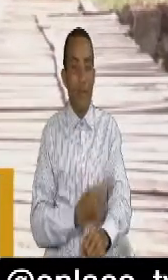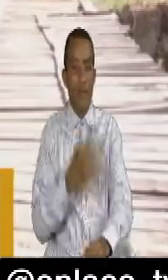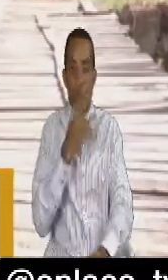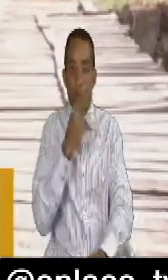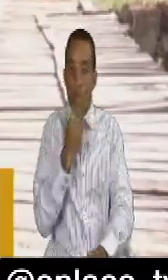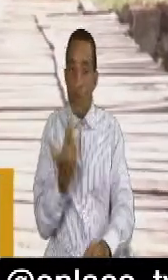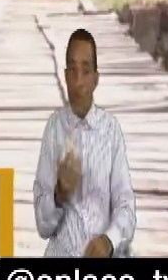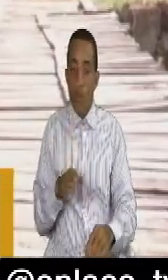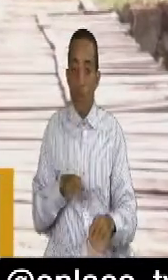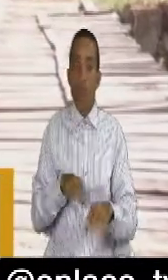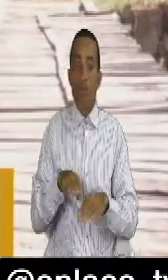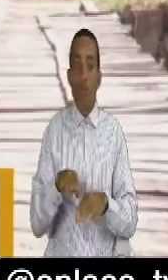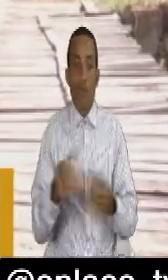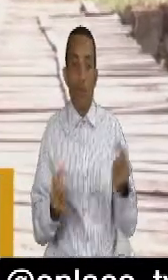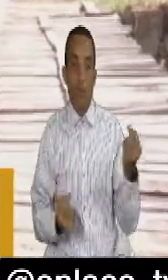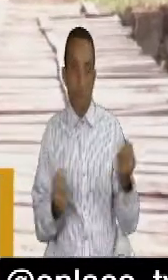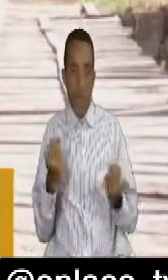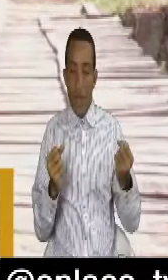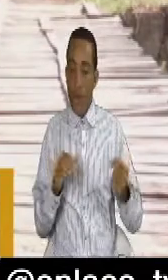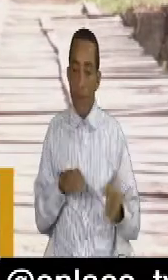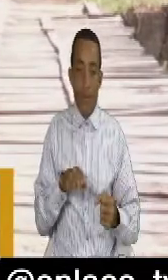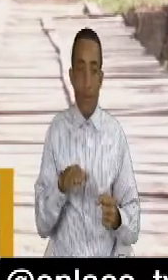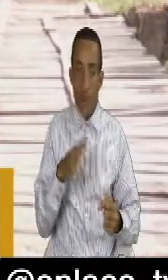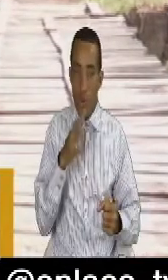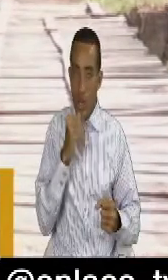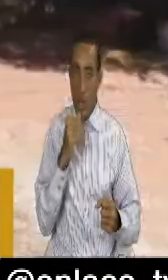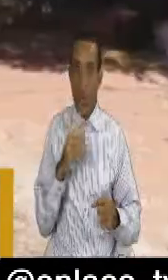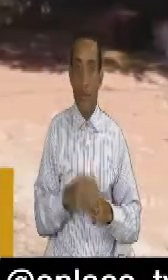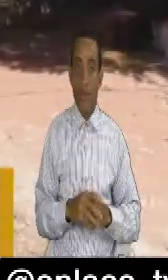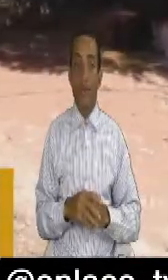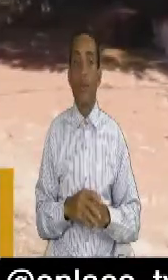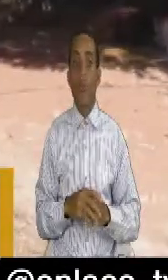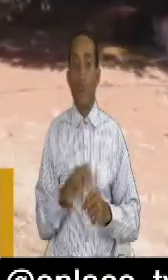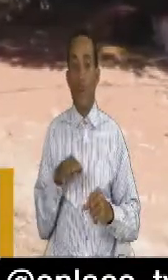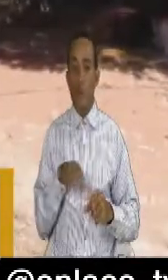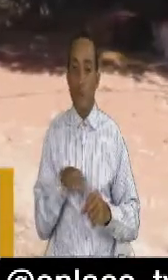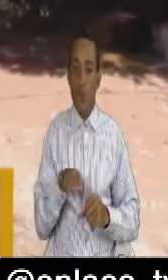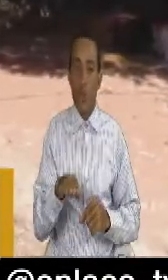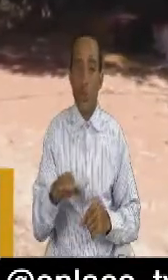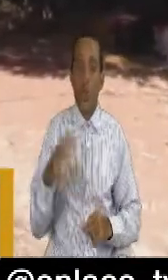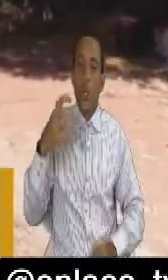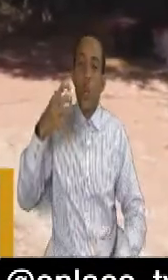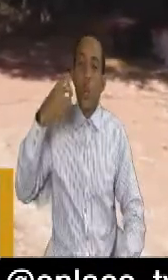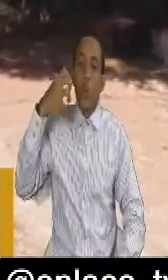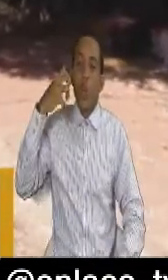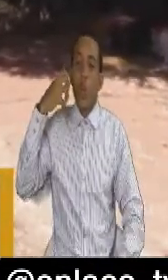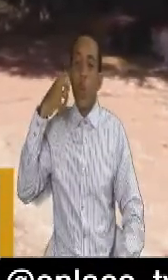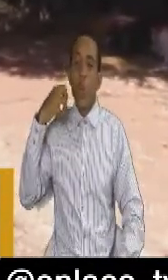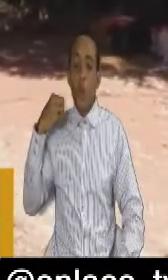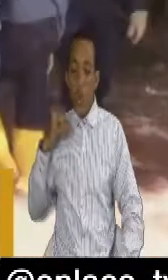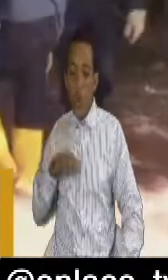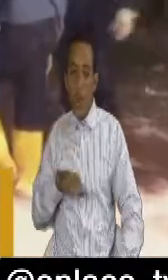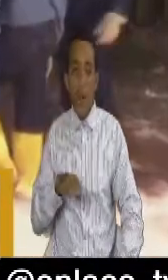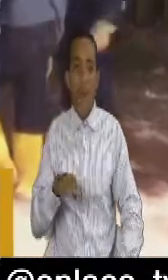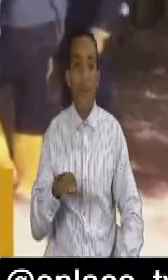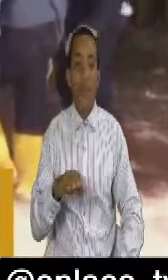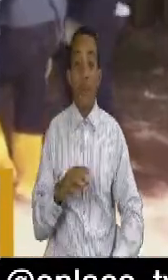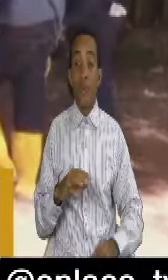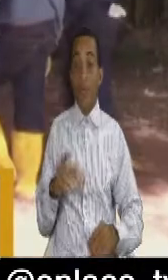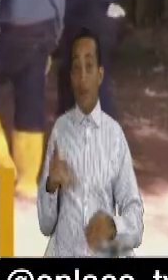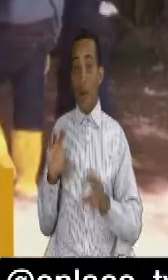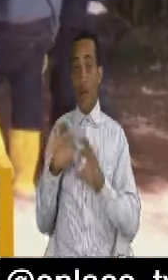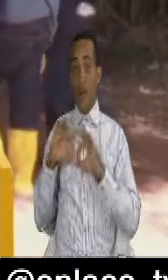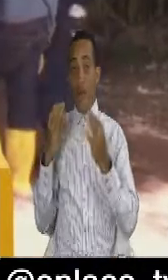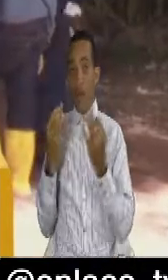capacidad para poder pasar los vehículos que debían de pasar, pero de igual manera esta es una carretera que es muy antigua. El proyecto beneficia a familias de cuatro veredas de